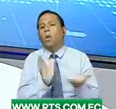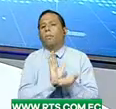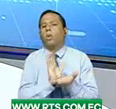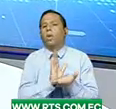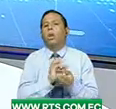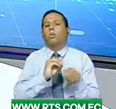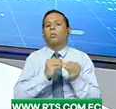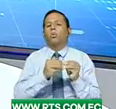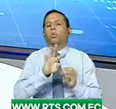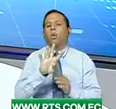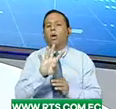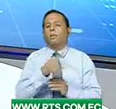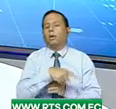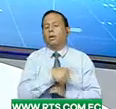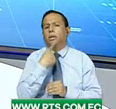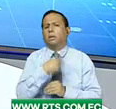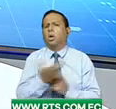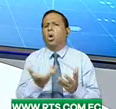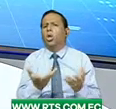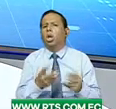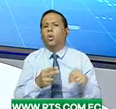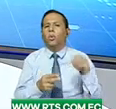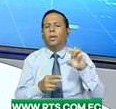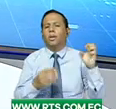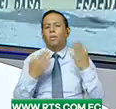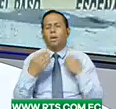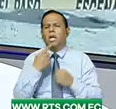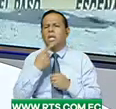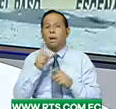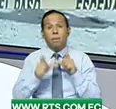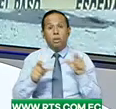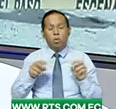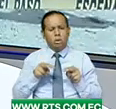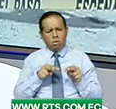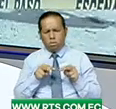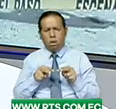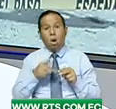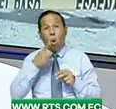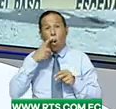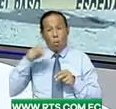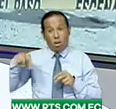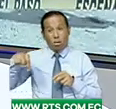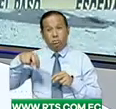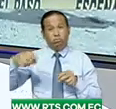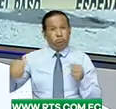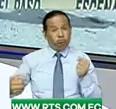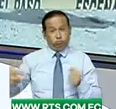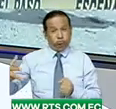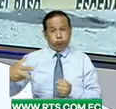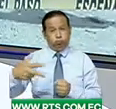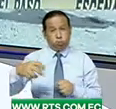Popular Noroeste de Guayaquil. Testigos señalan que lo bajaron desde una tricimoto para matarlo.